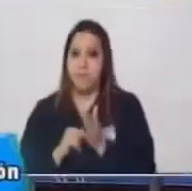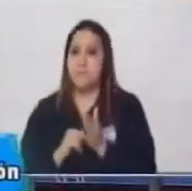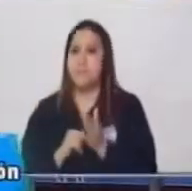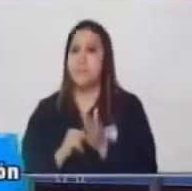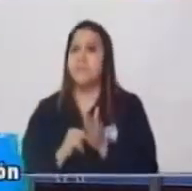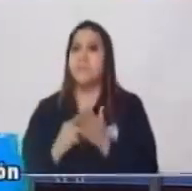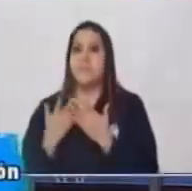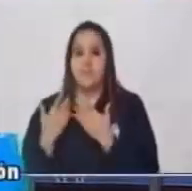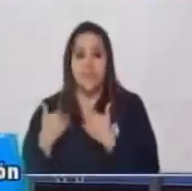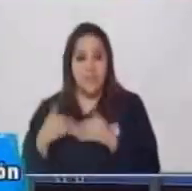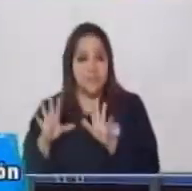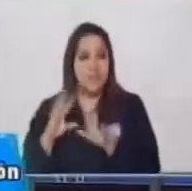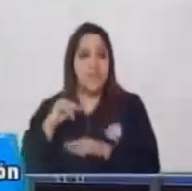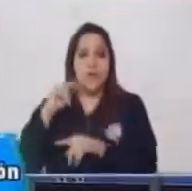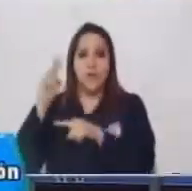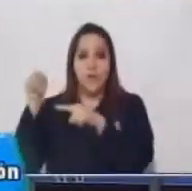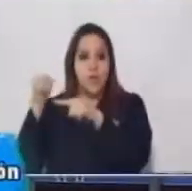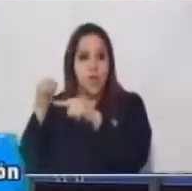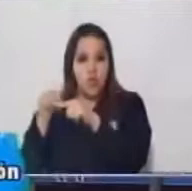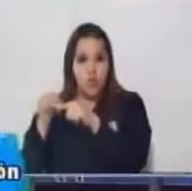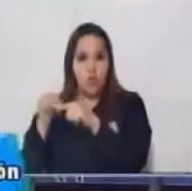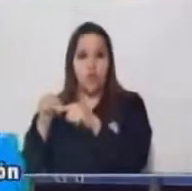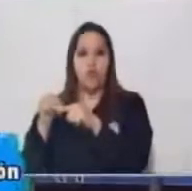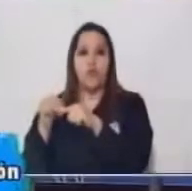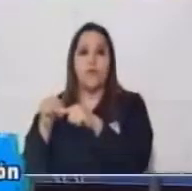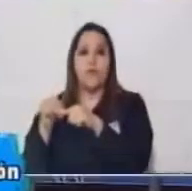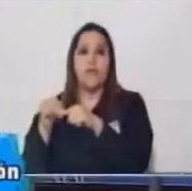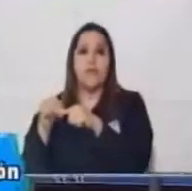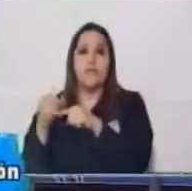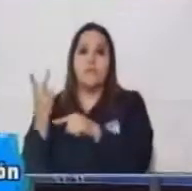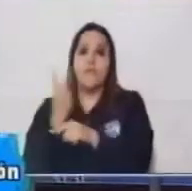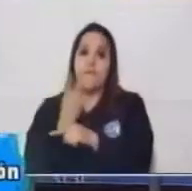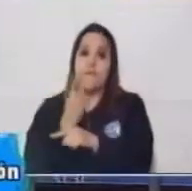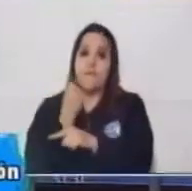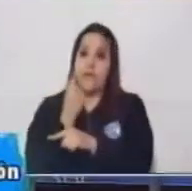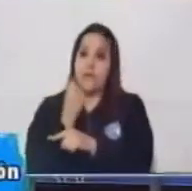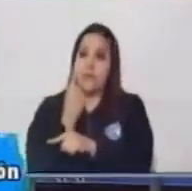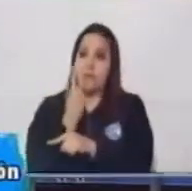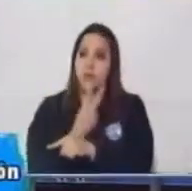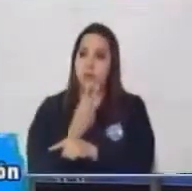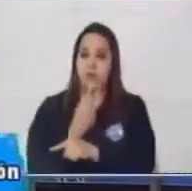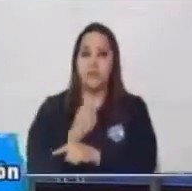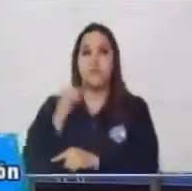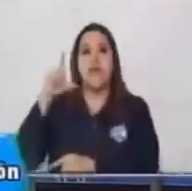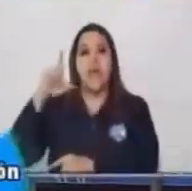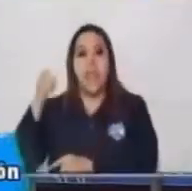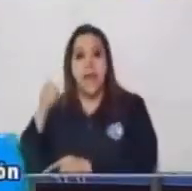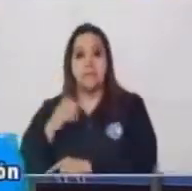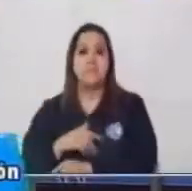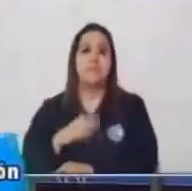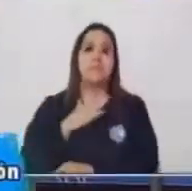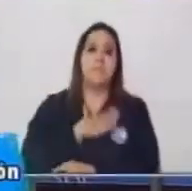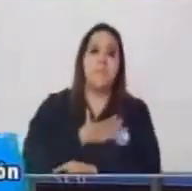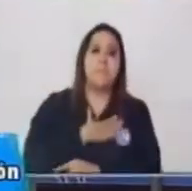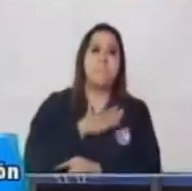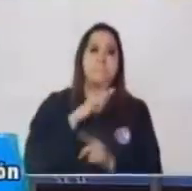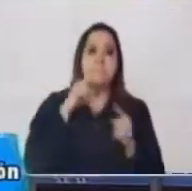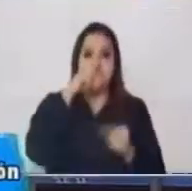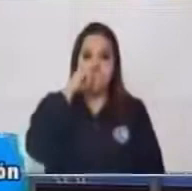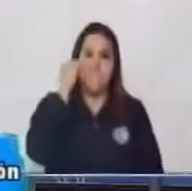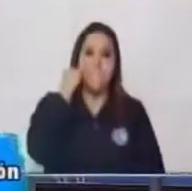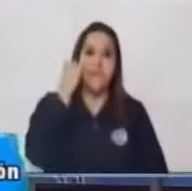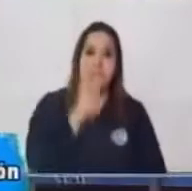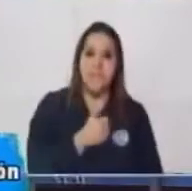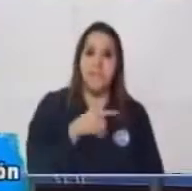Ya tengo mi núcleo del sujeto y me sobraron dos partes. Me sobró la de mi tía. ¿Estos son